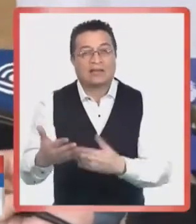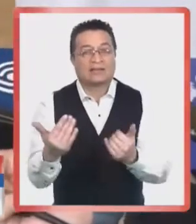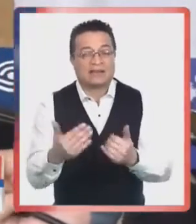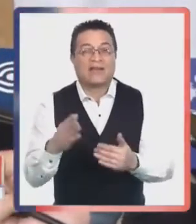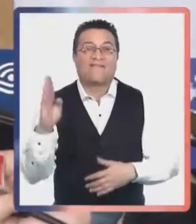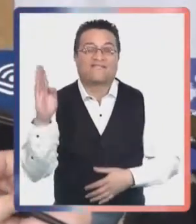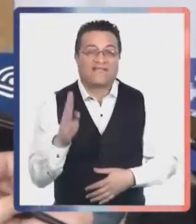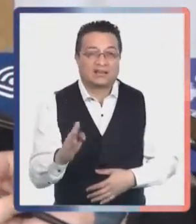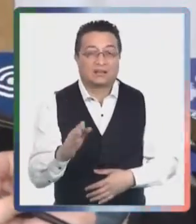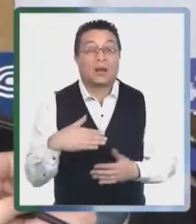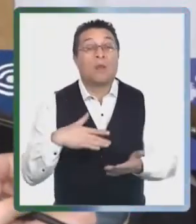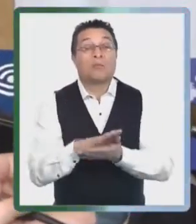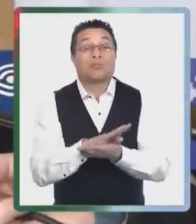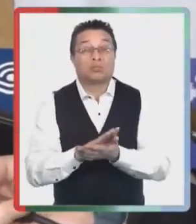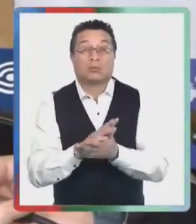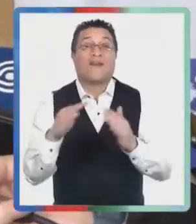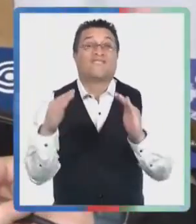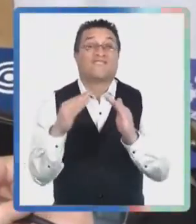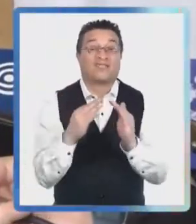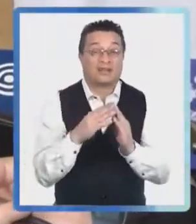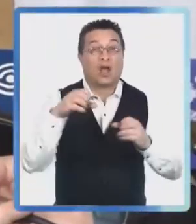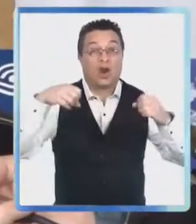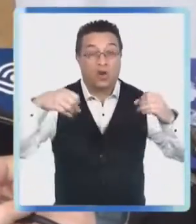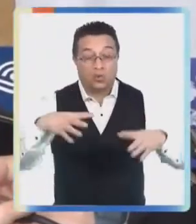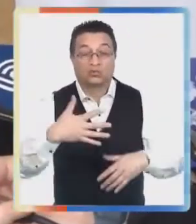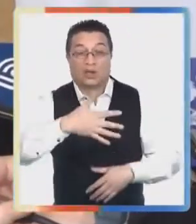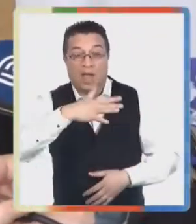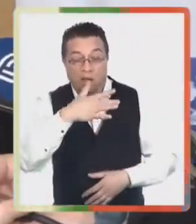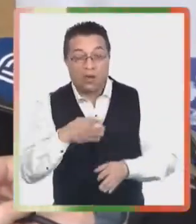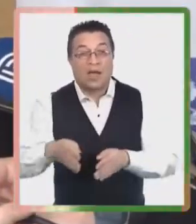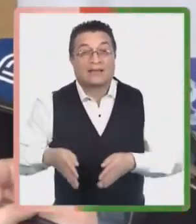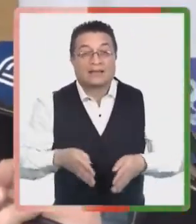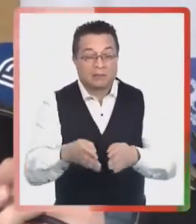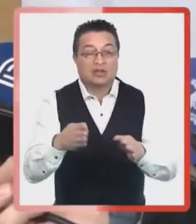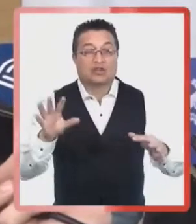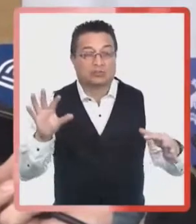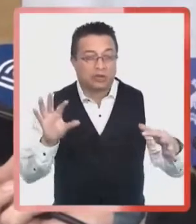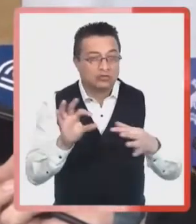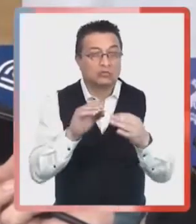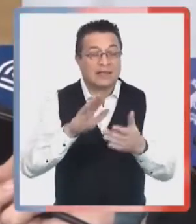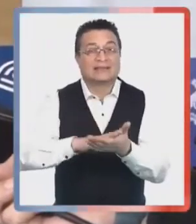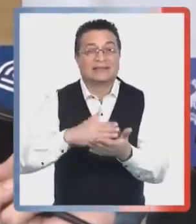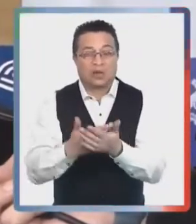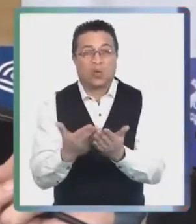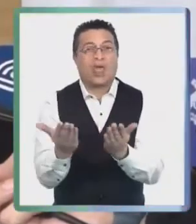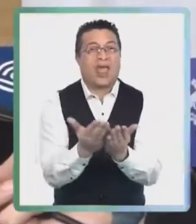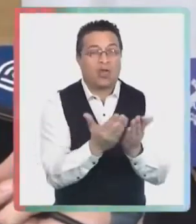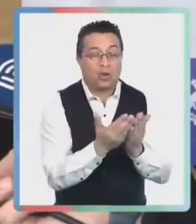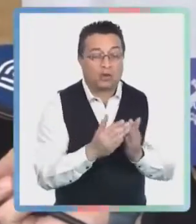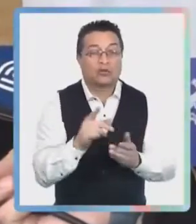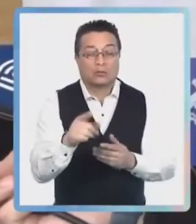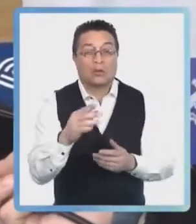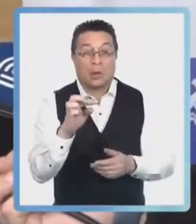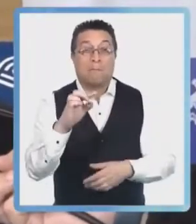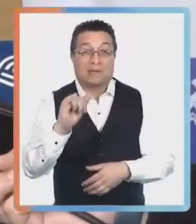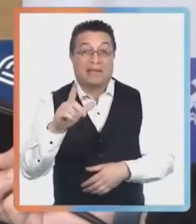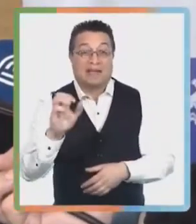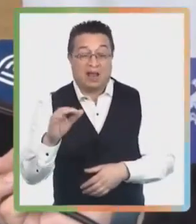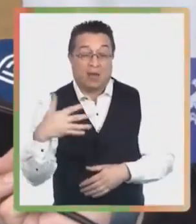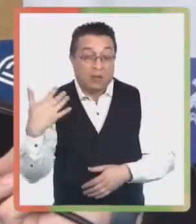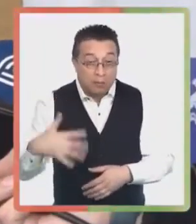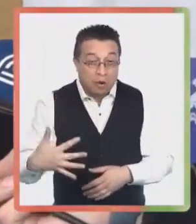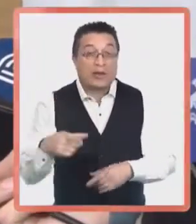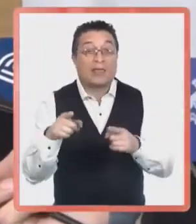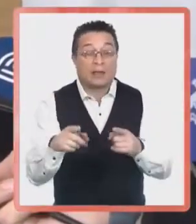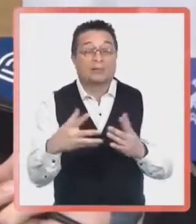básicas, como por ejemplo vivienda, luz, agua, camino, conectividad. salud, educación, son los pilares fundamentales para el